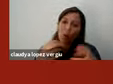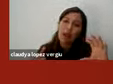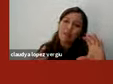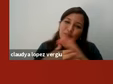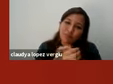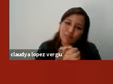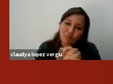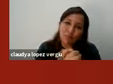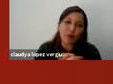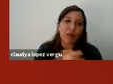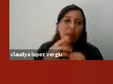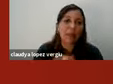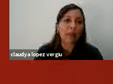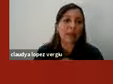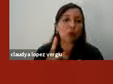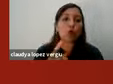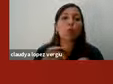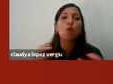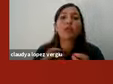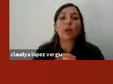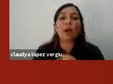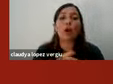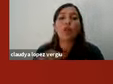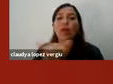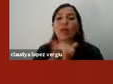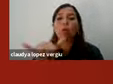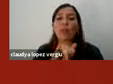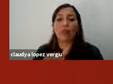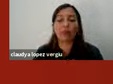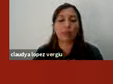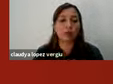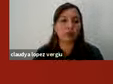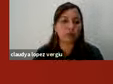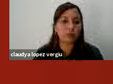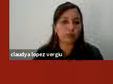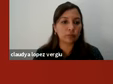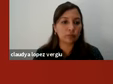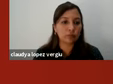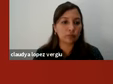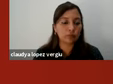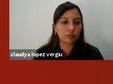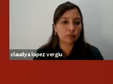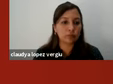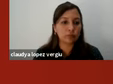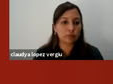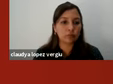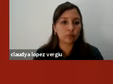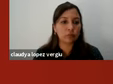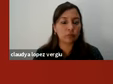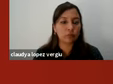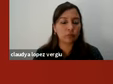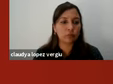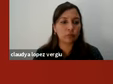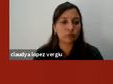marco del módulo que les comentaba de la cooperación canadiense. Y en conjunto, luego de varias reuniones, tuvimos